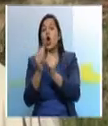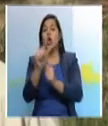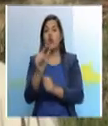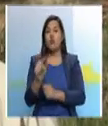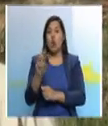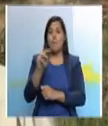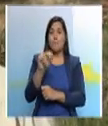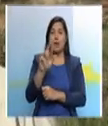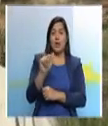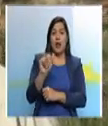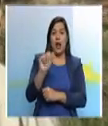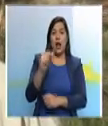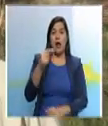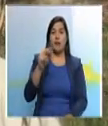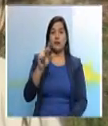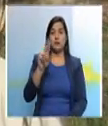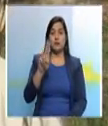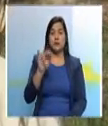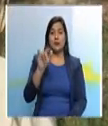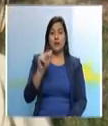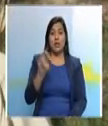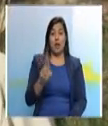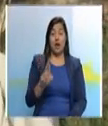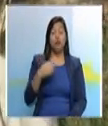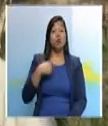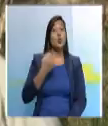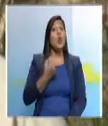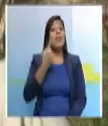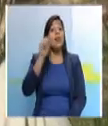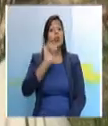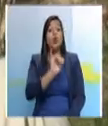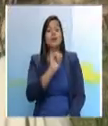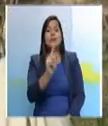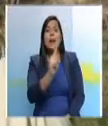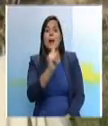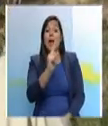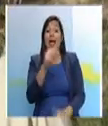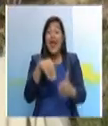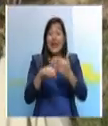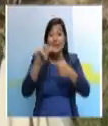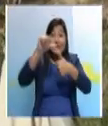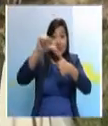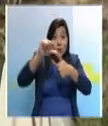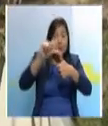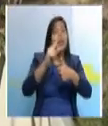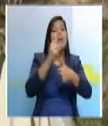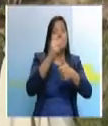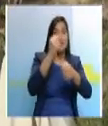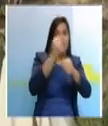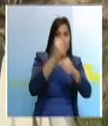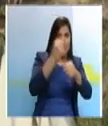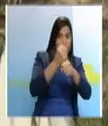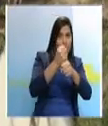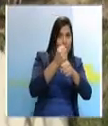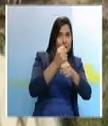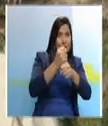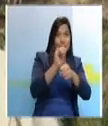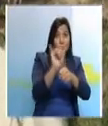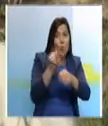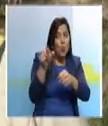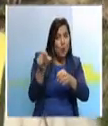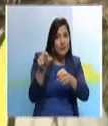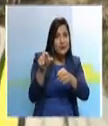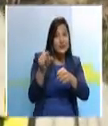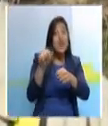el, entiendo que es el primer trabajo que se realiza. Ya en Sudamérica sí han habido trabajos parecidos a